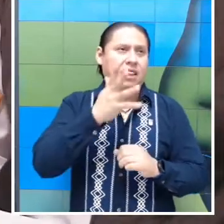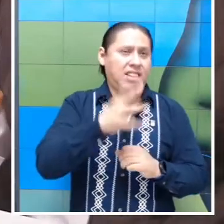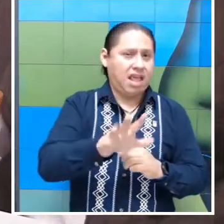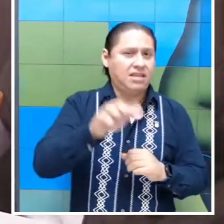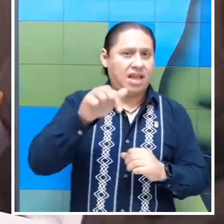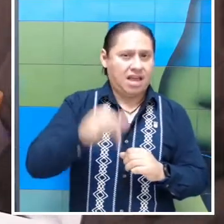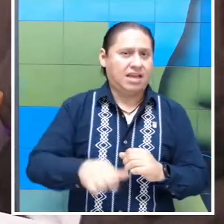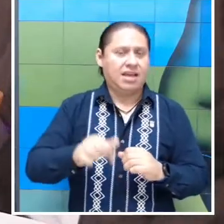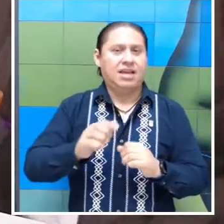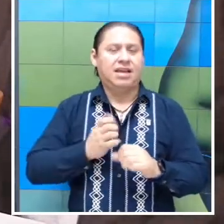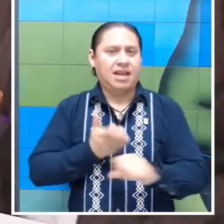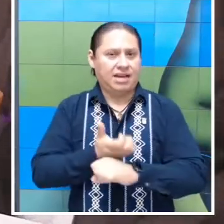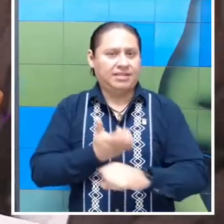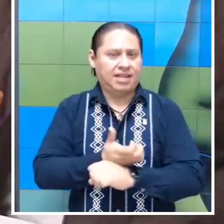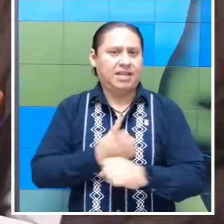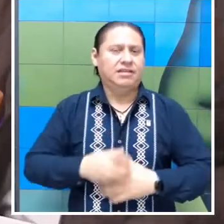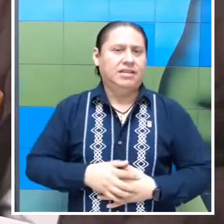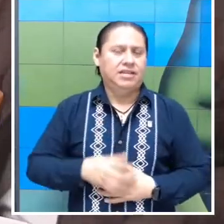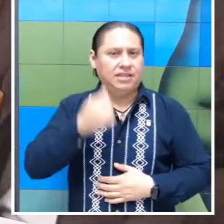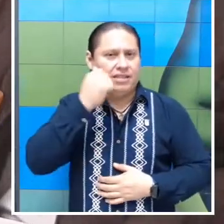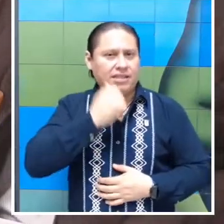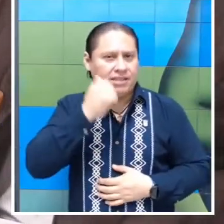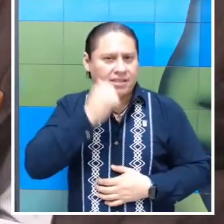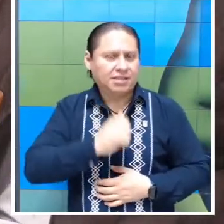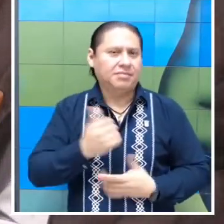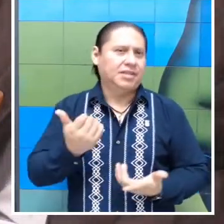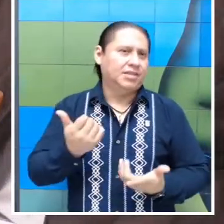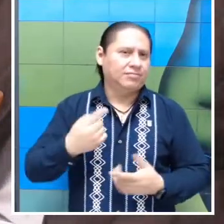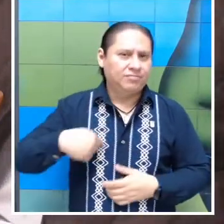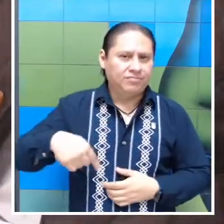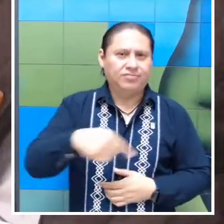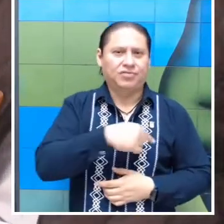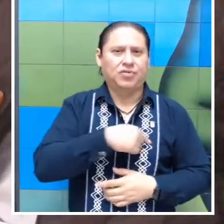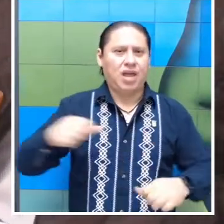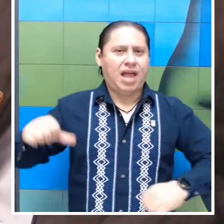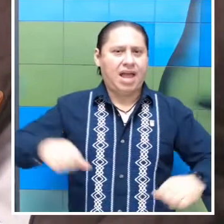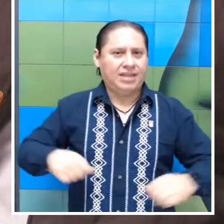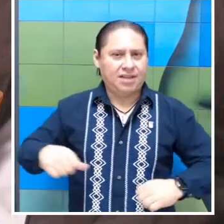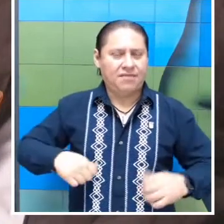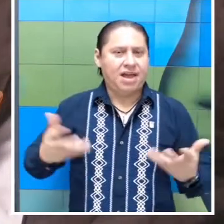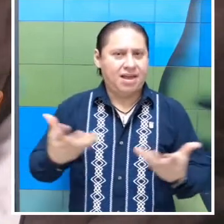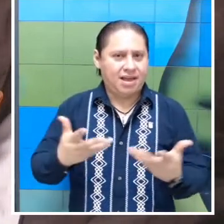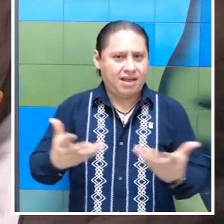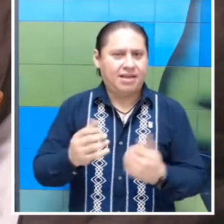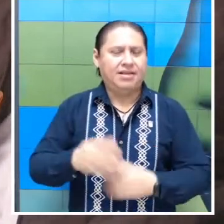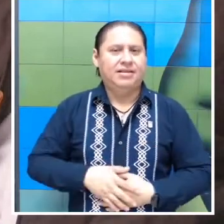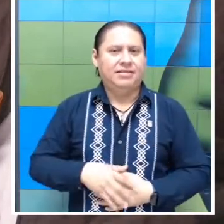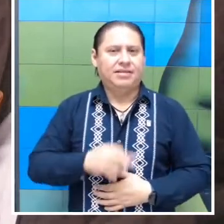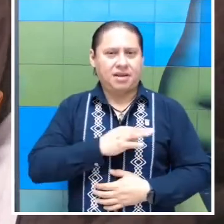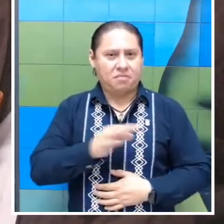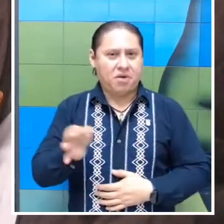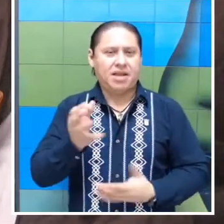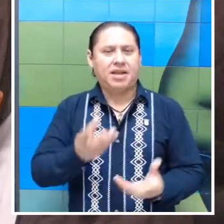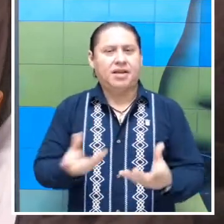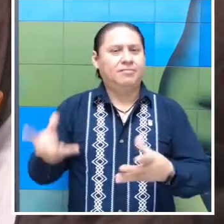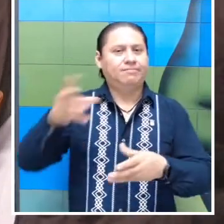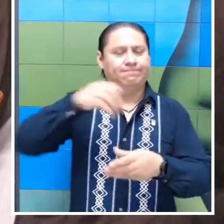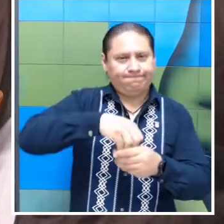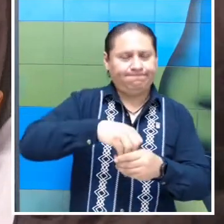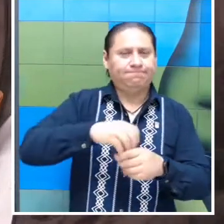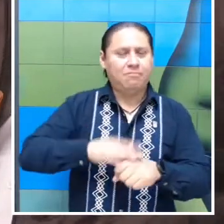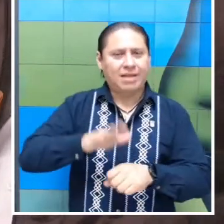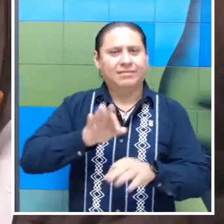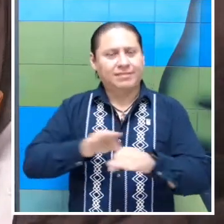tenemos aquí en el estado, y siempre tratamos nosotros de que en todas las actividades que se realicen ser lo más inclusivos posible para